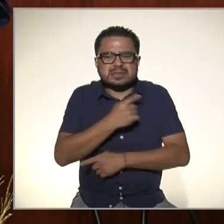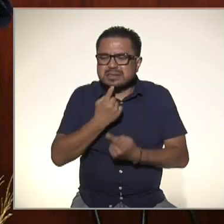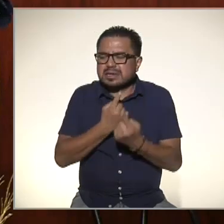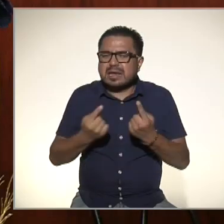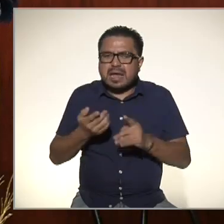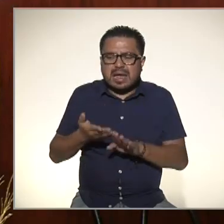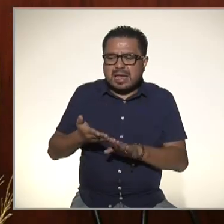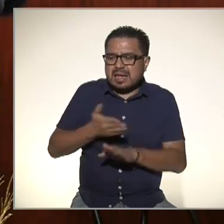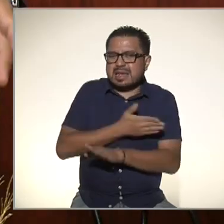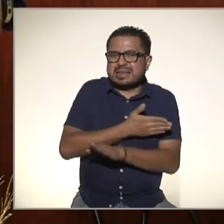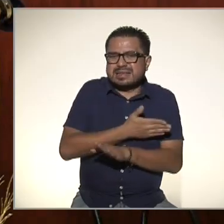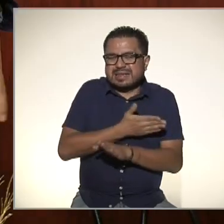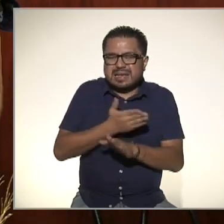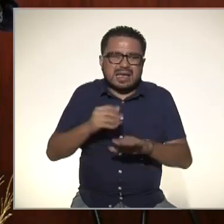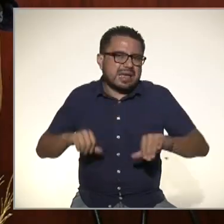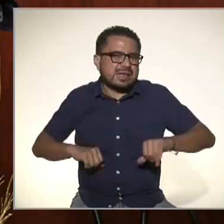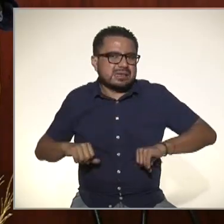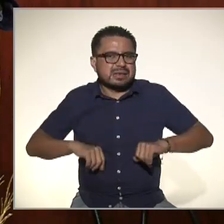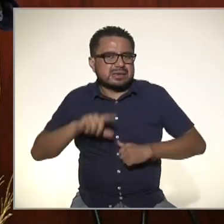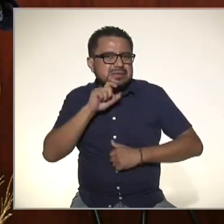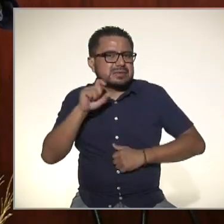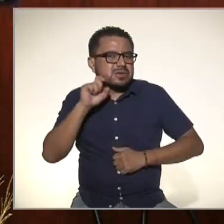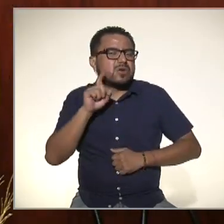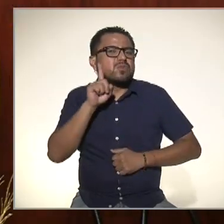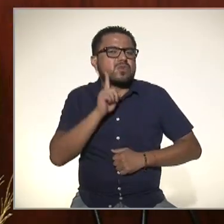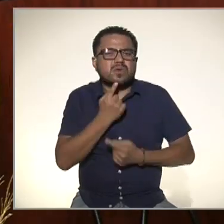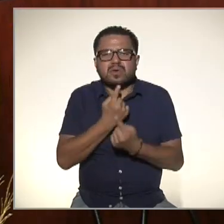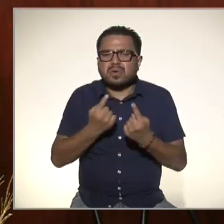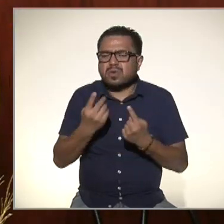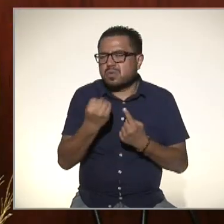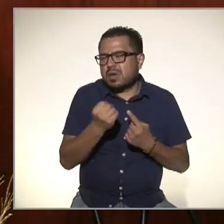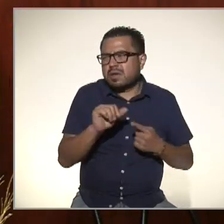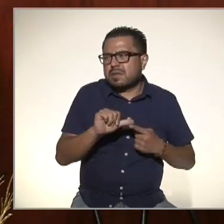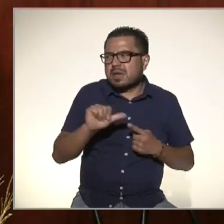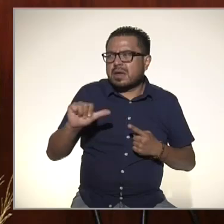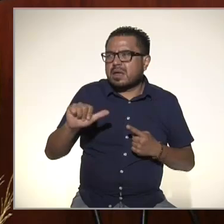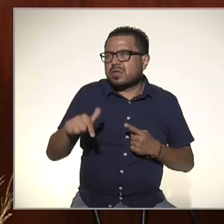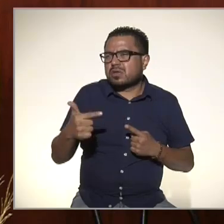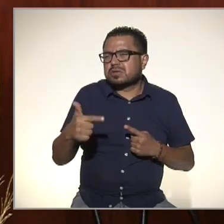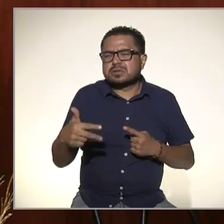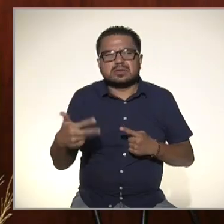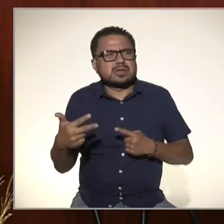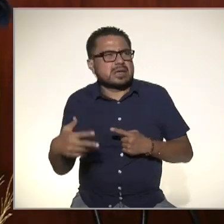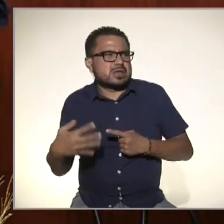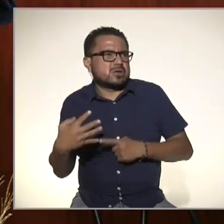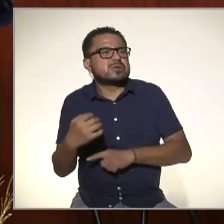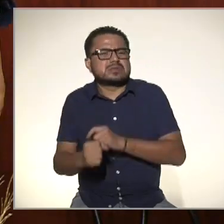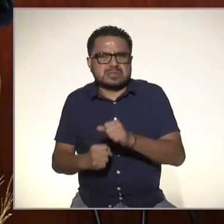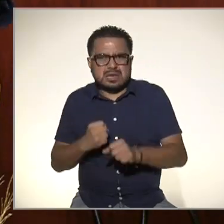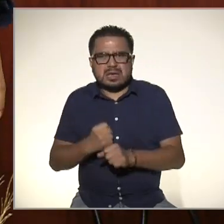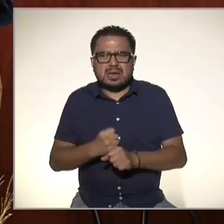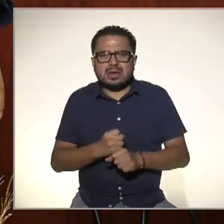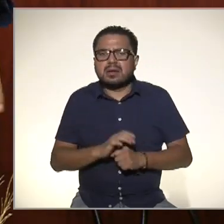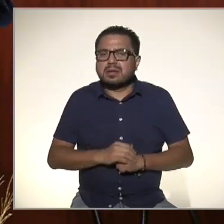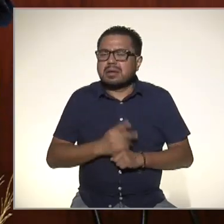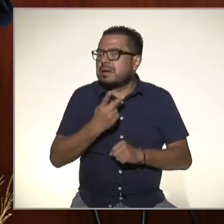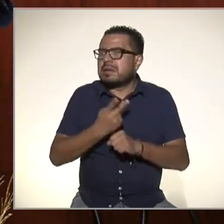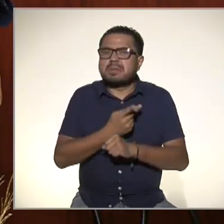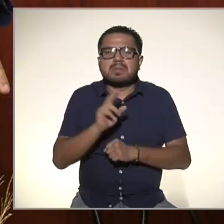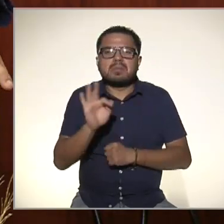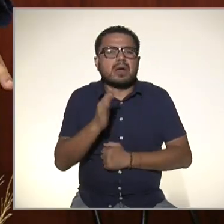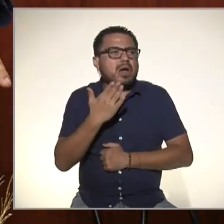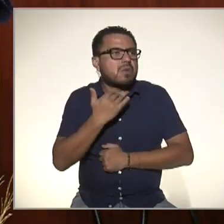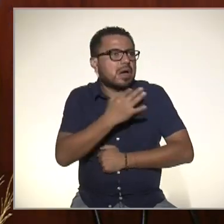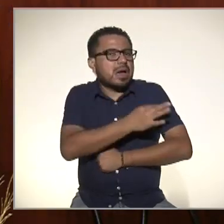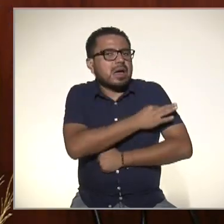de tener actividad sexual, igual que en las niñas, entre los 9 y 12, 13 hasta 14 años. ¿Qué pasa si no se la